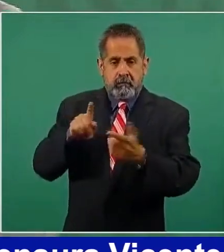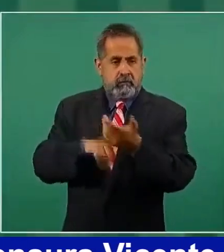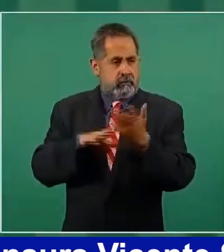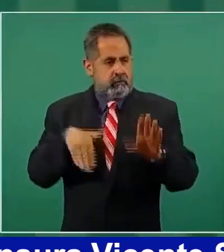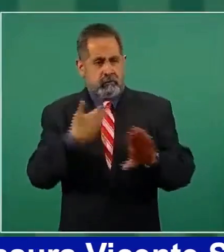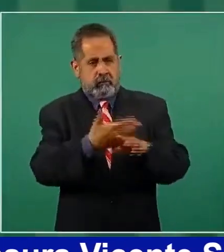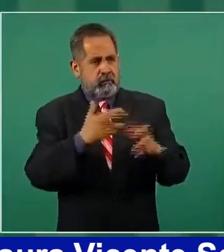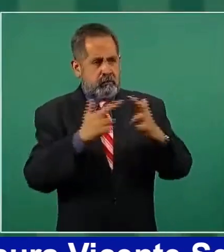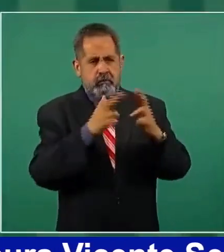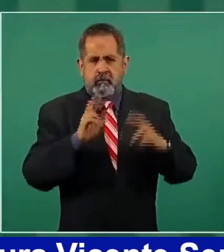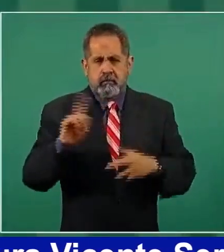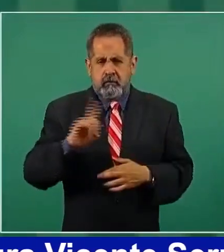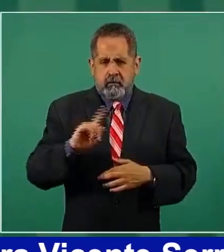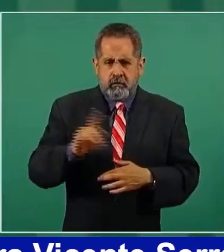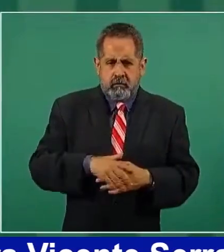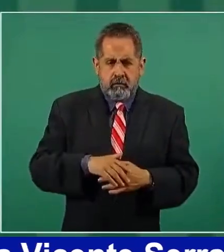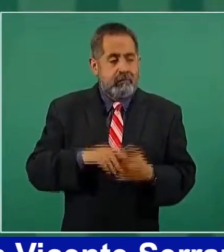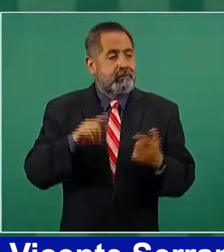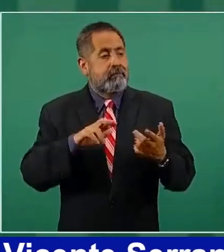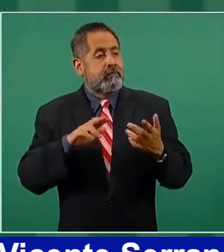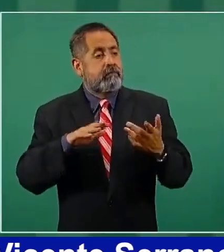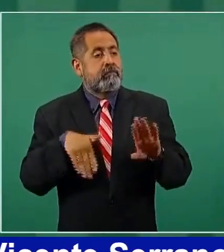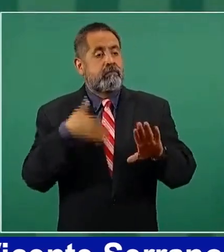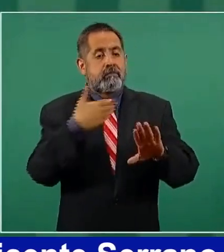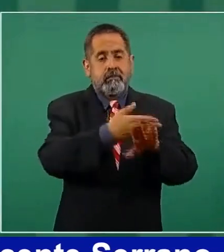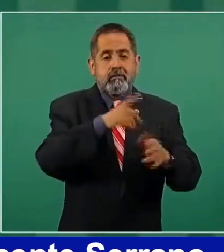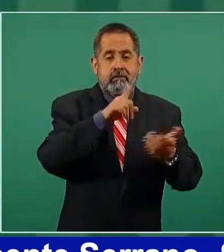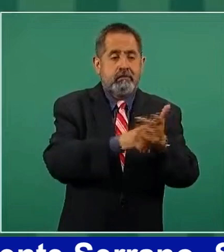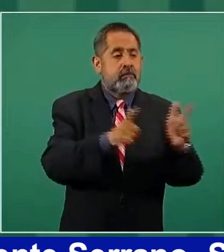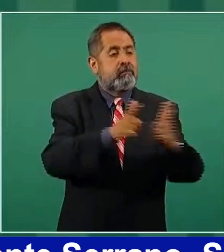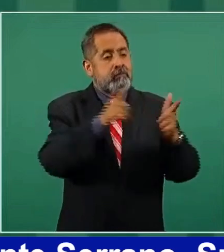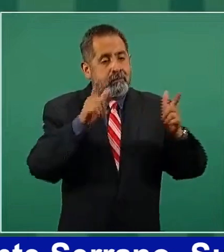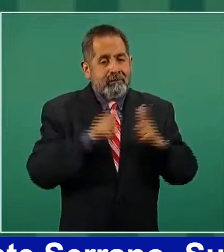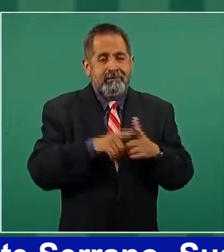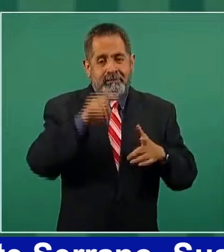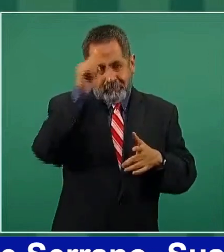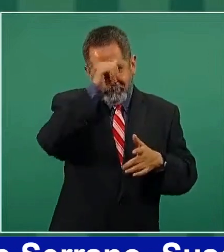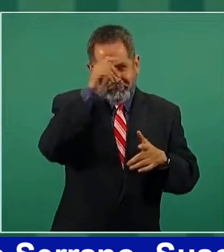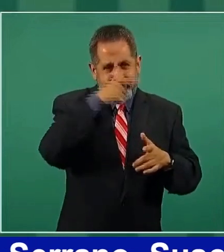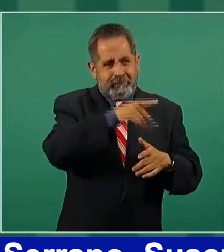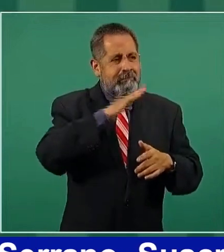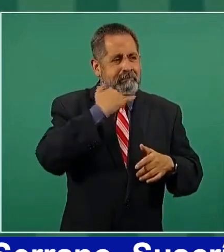antirreligioso, era anticlerical, que es distinto.